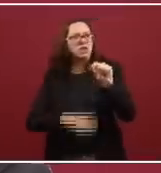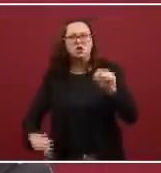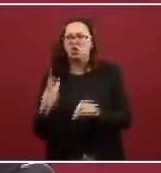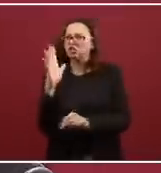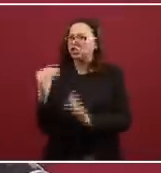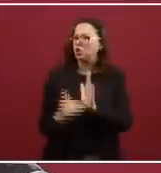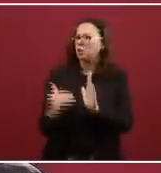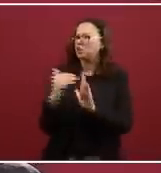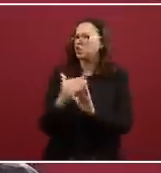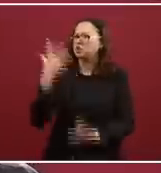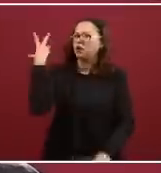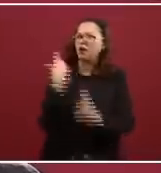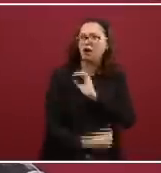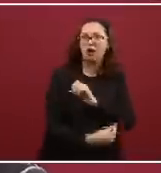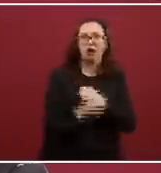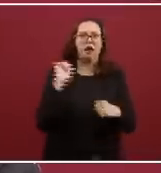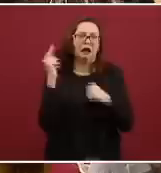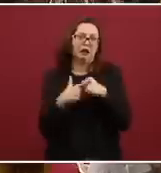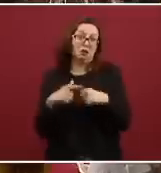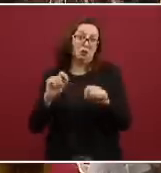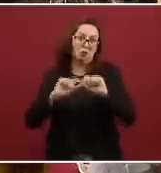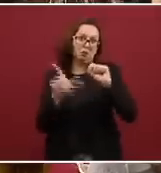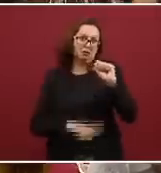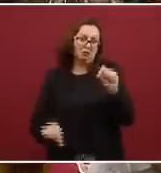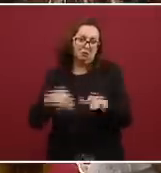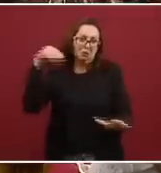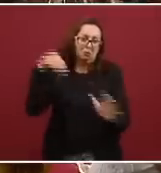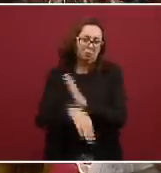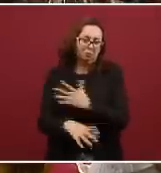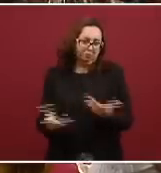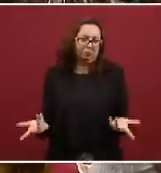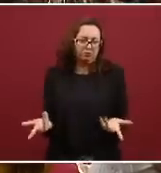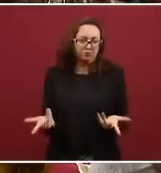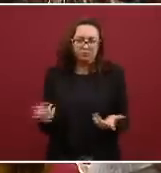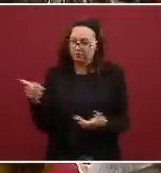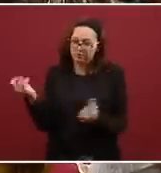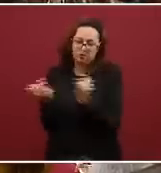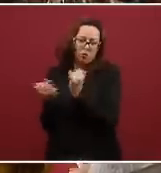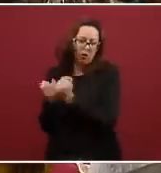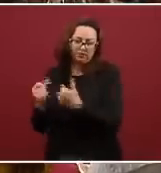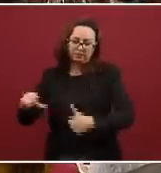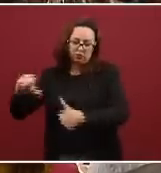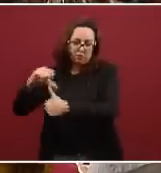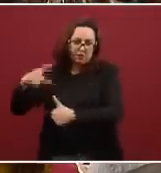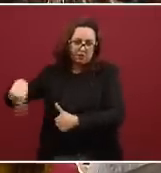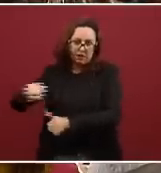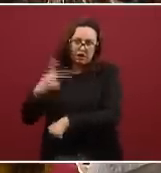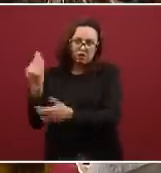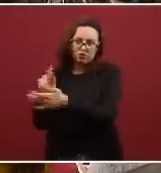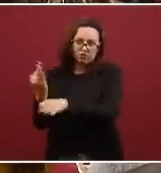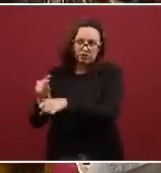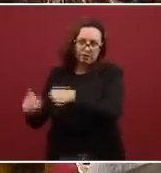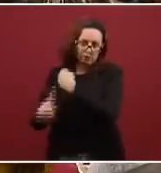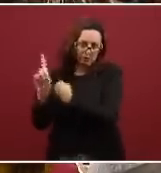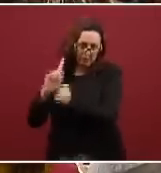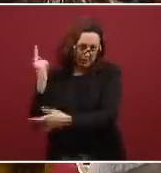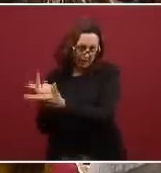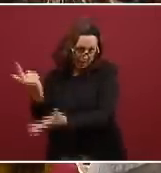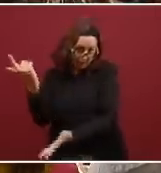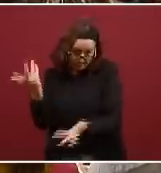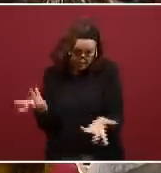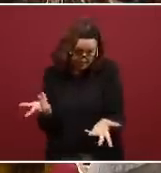algo está pasando muy grave entonces si me pudiera aclarar entonces estos recursos que eeuu